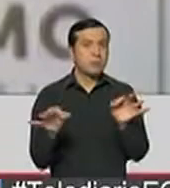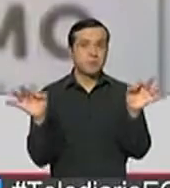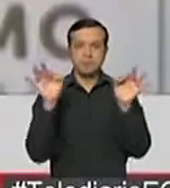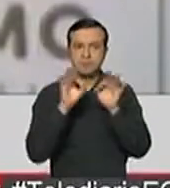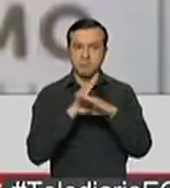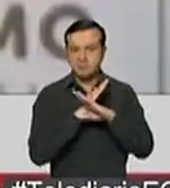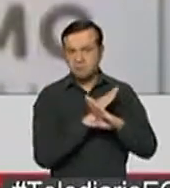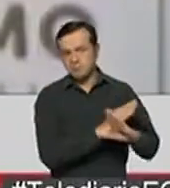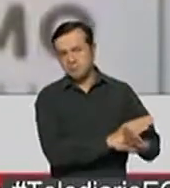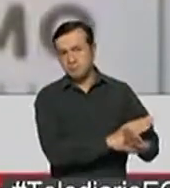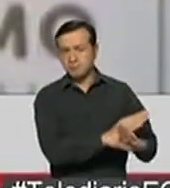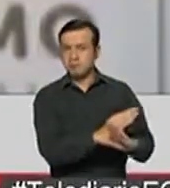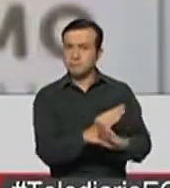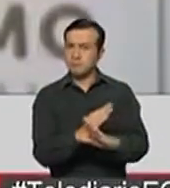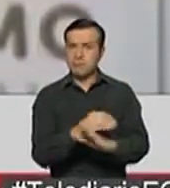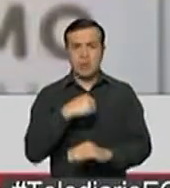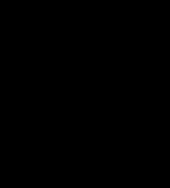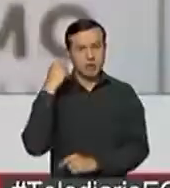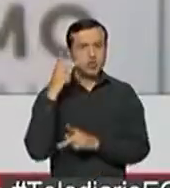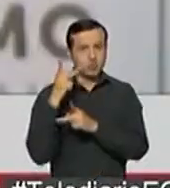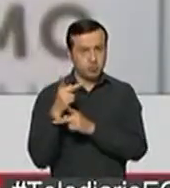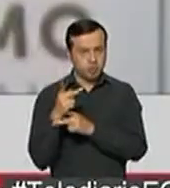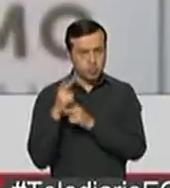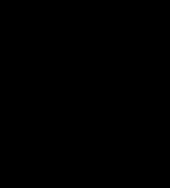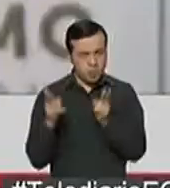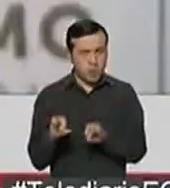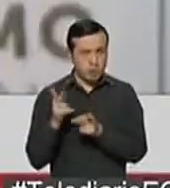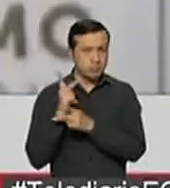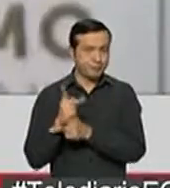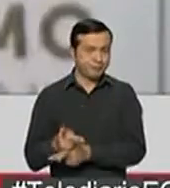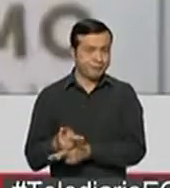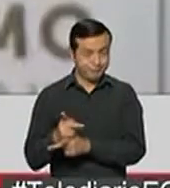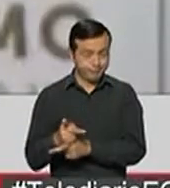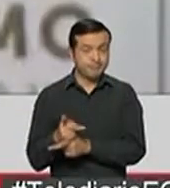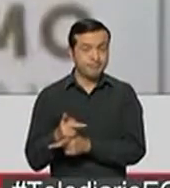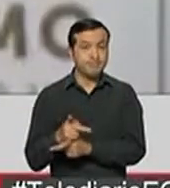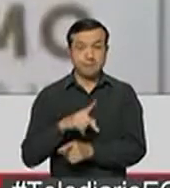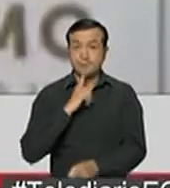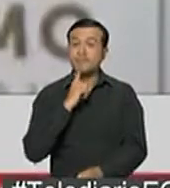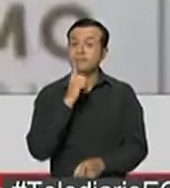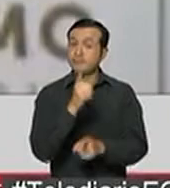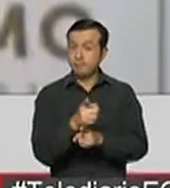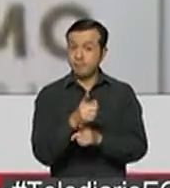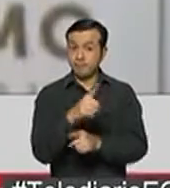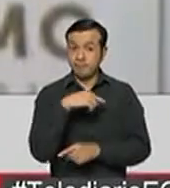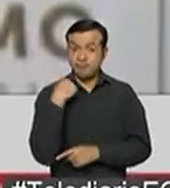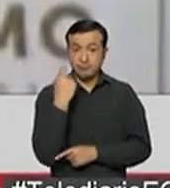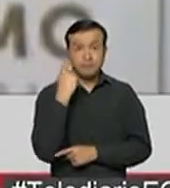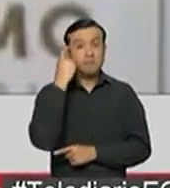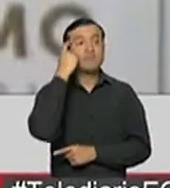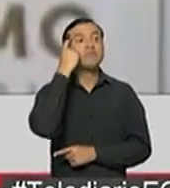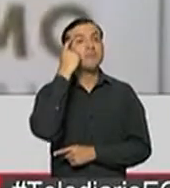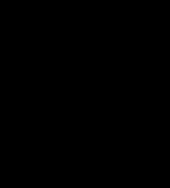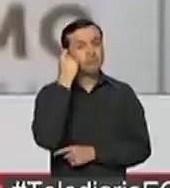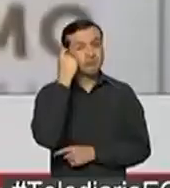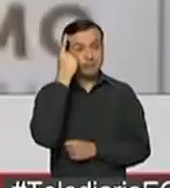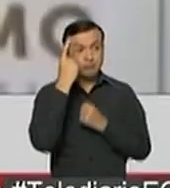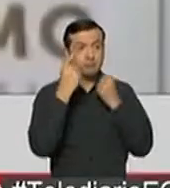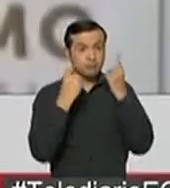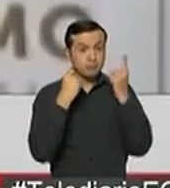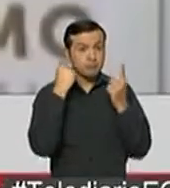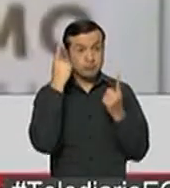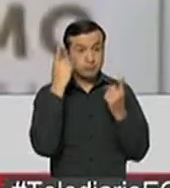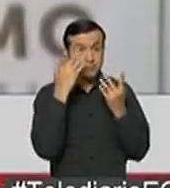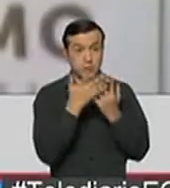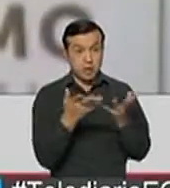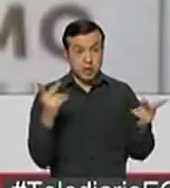defensa misma de los derechos humanos. Por eso, nosotros debemos dimensionar que